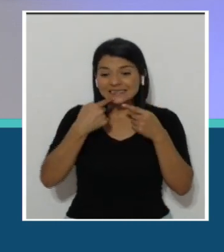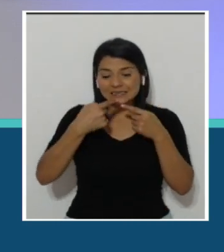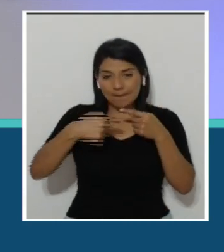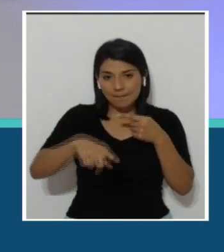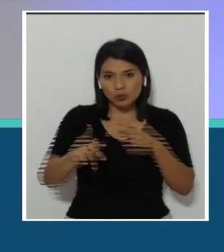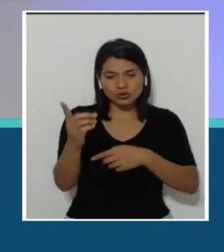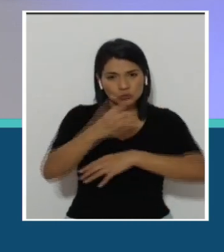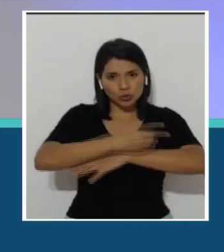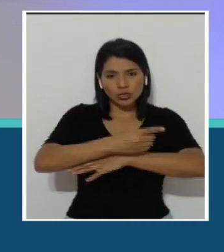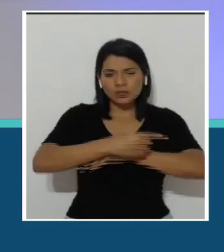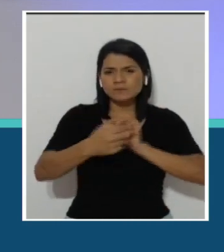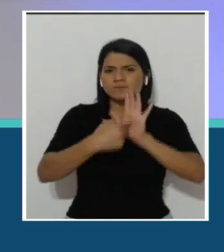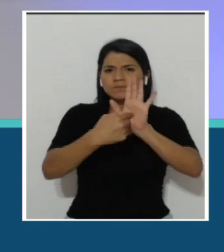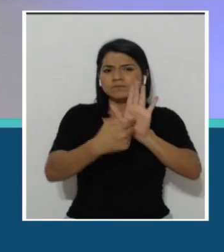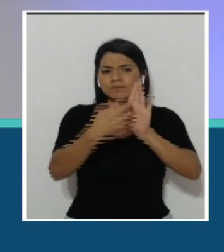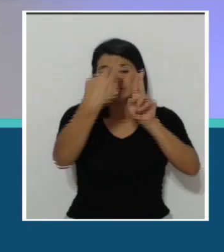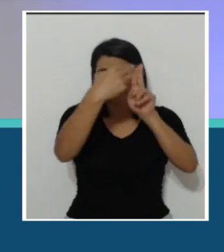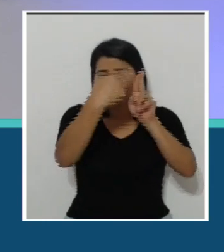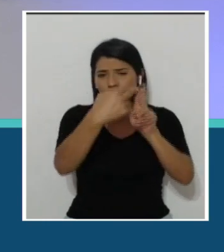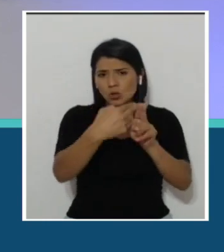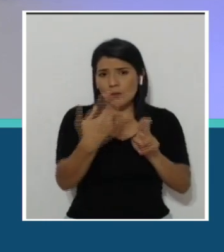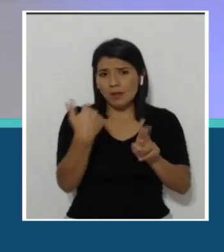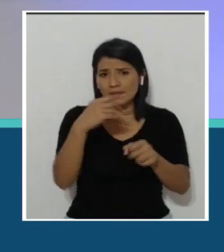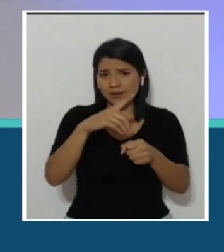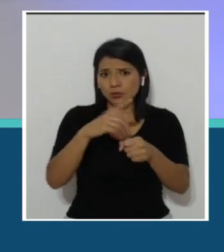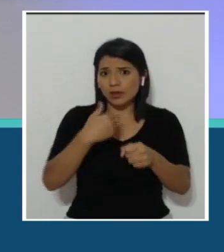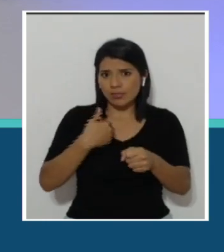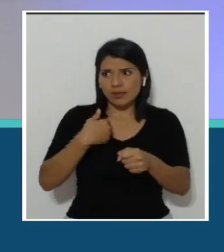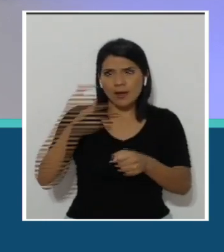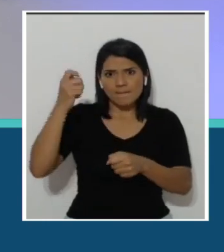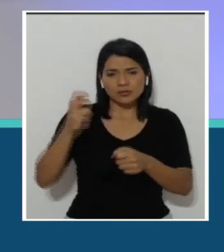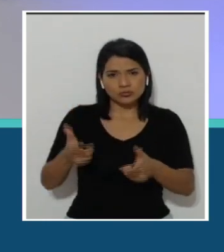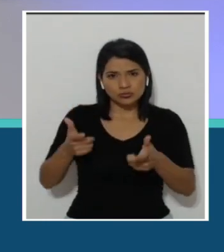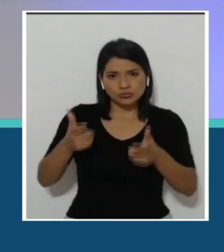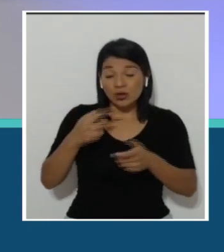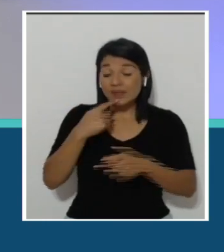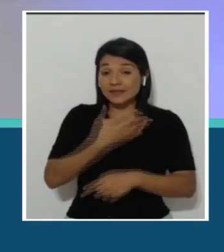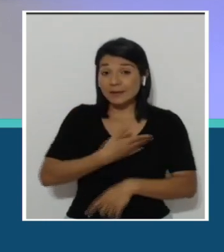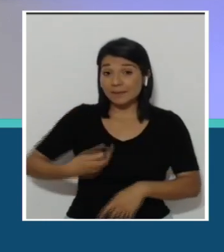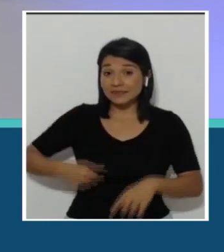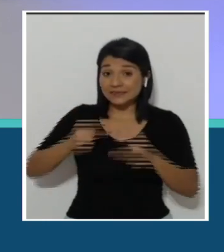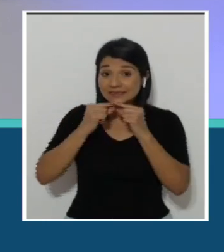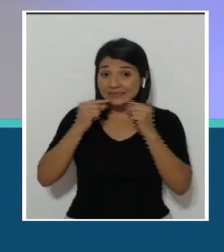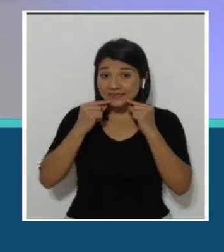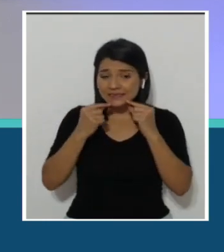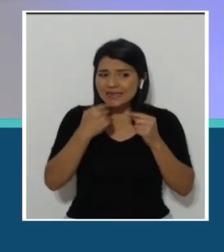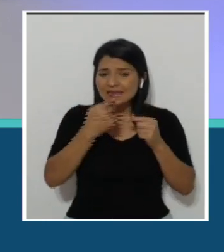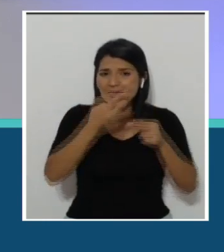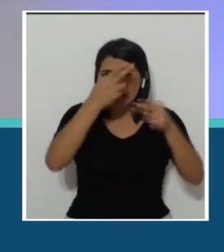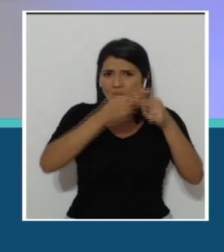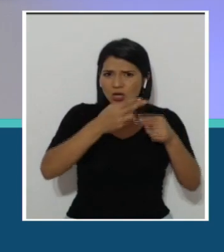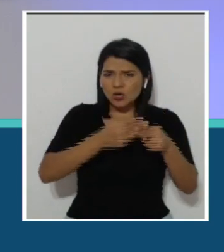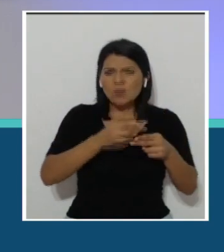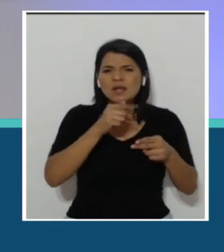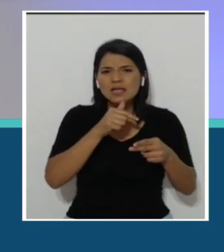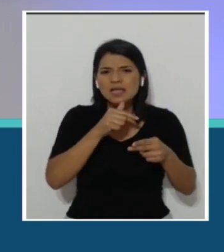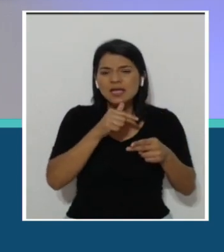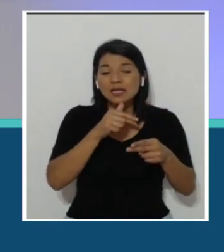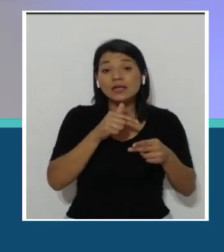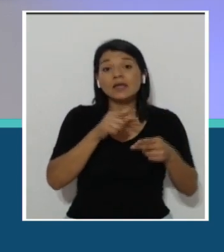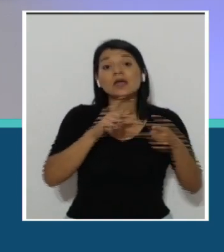de exdiputados que gozan de pensiones de lujo. Chávez dijo que esta lista dará el nombre del exlegislador y de cuánto es su salario.